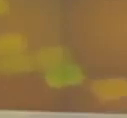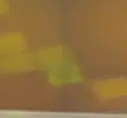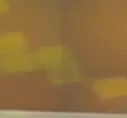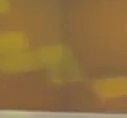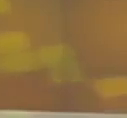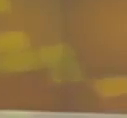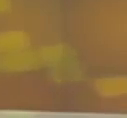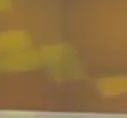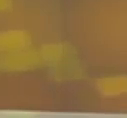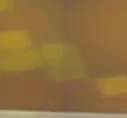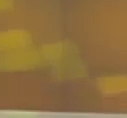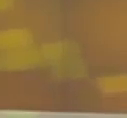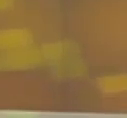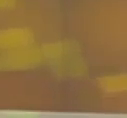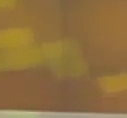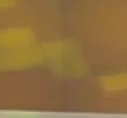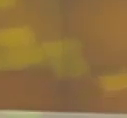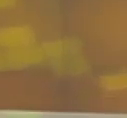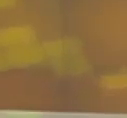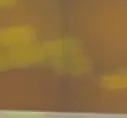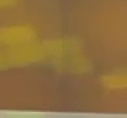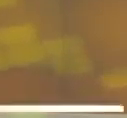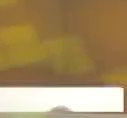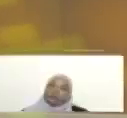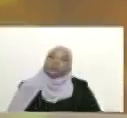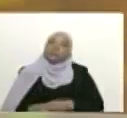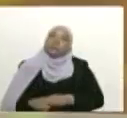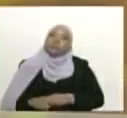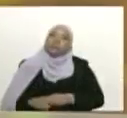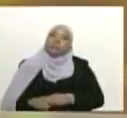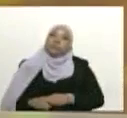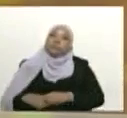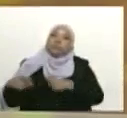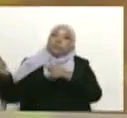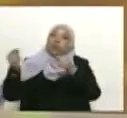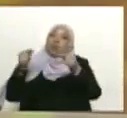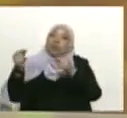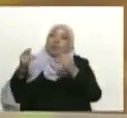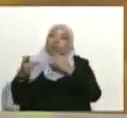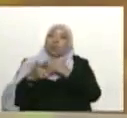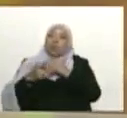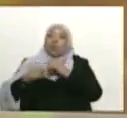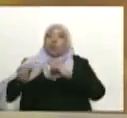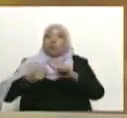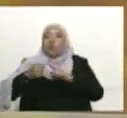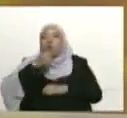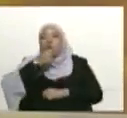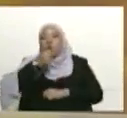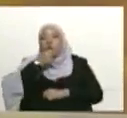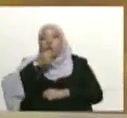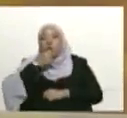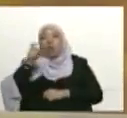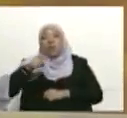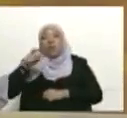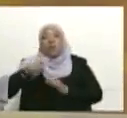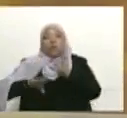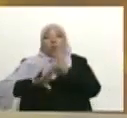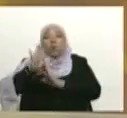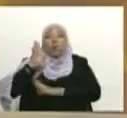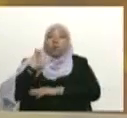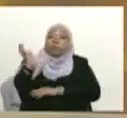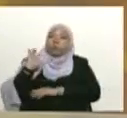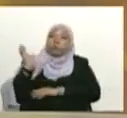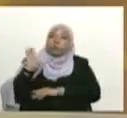Y ahora les comentamos que para debatir sobre las fortalezas y debilidades de la inteligencia artificial, el movimiento Periodismo Necesario desarrolló un